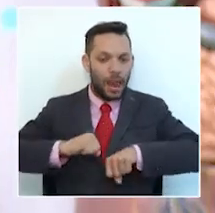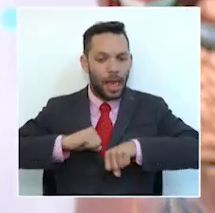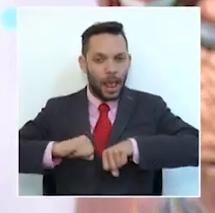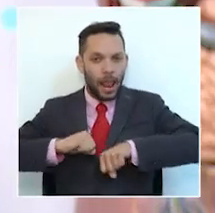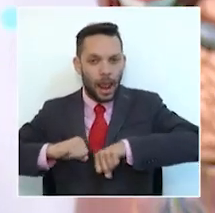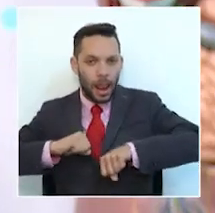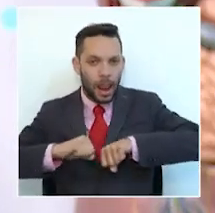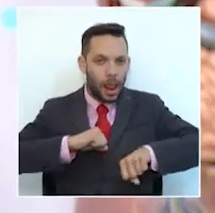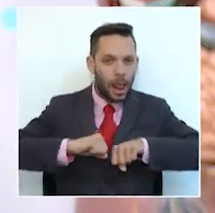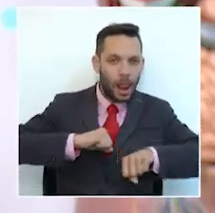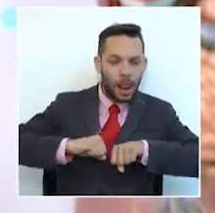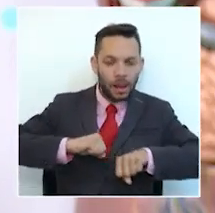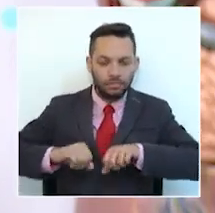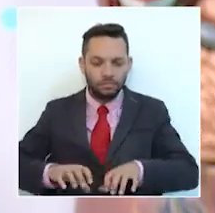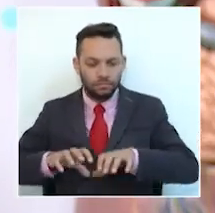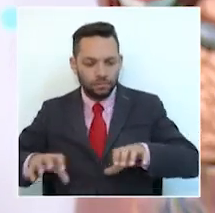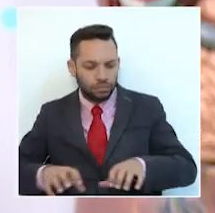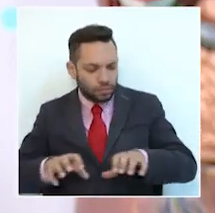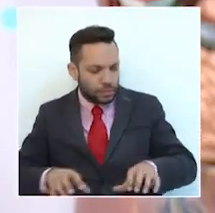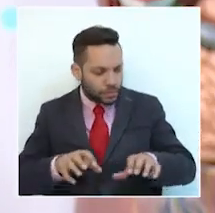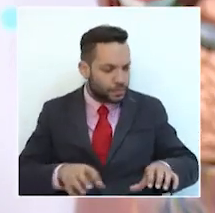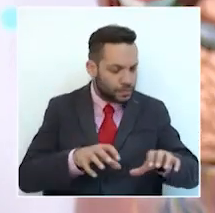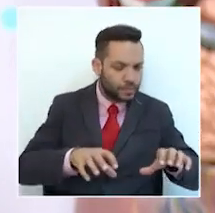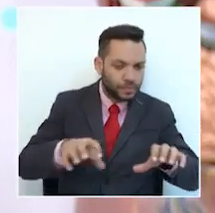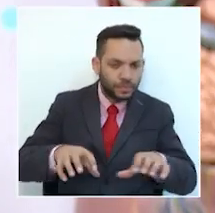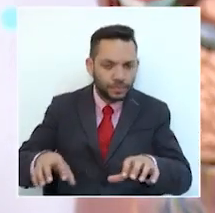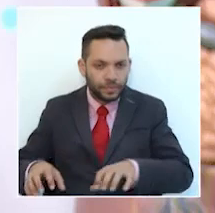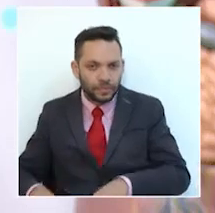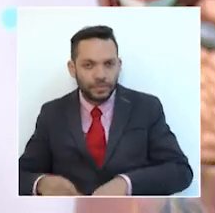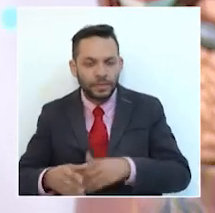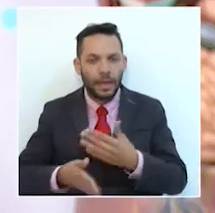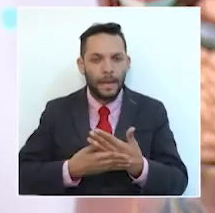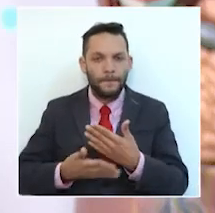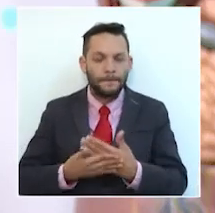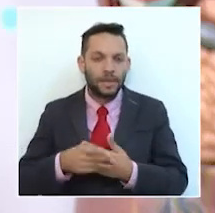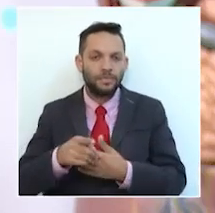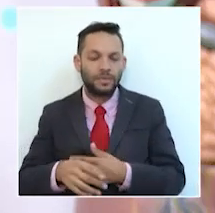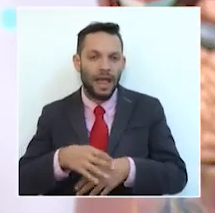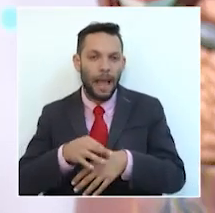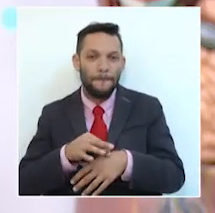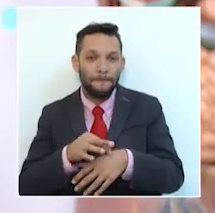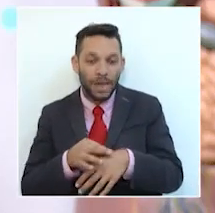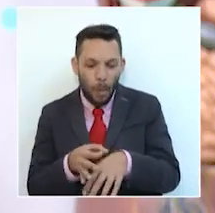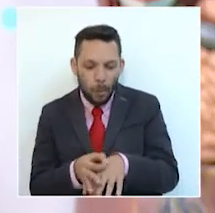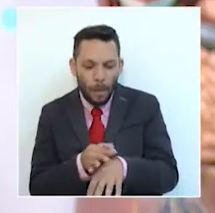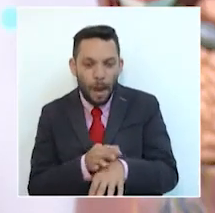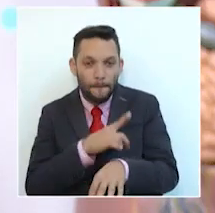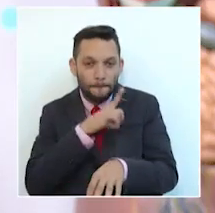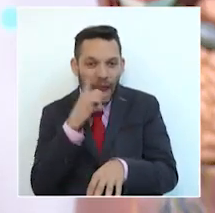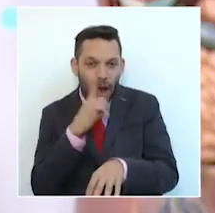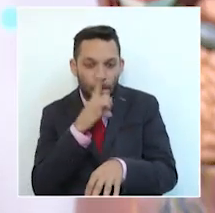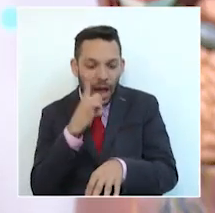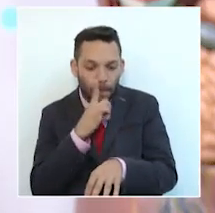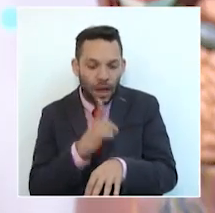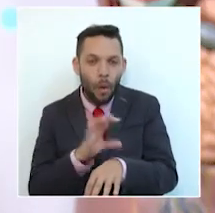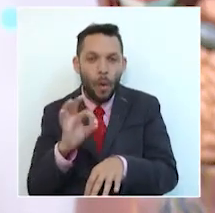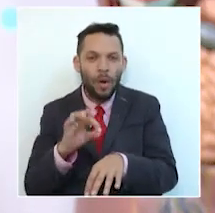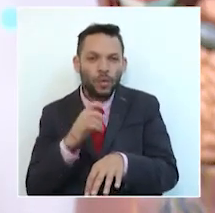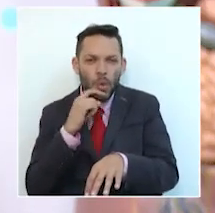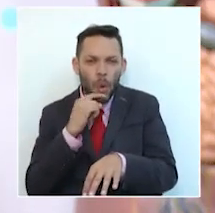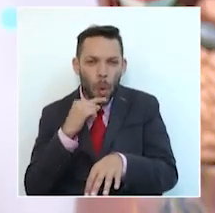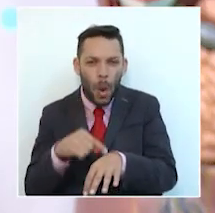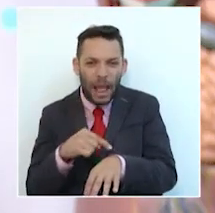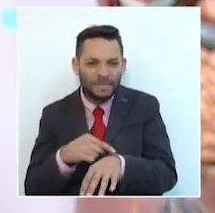muchas investigaciones y hemos desarrollado peloides por ejemplo para psoriasis y para úlceras en varios balnearios entonces hemos